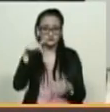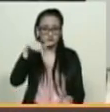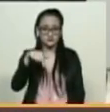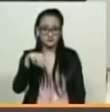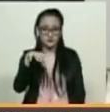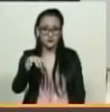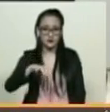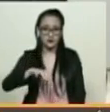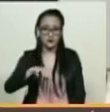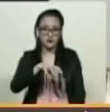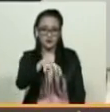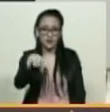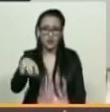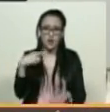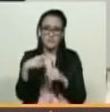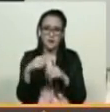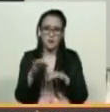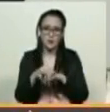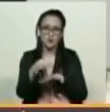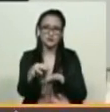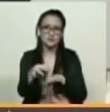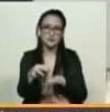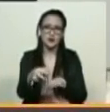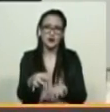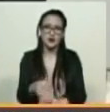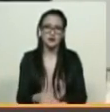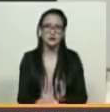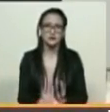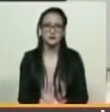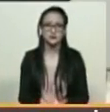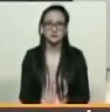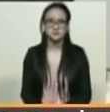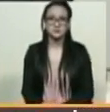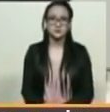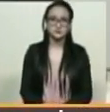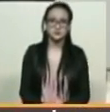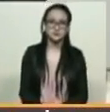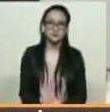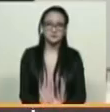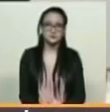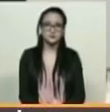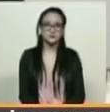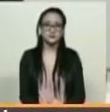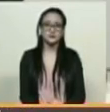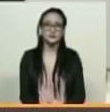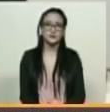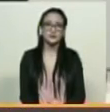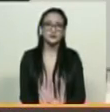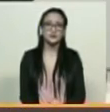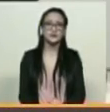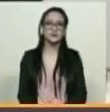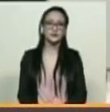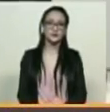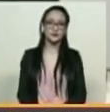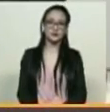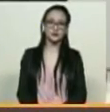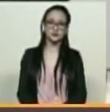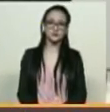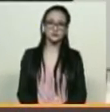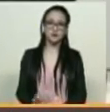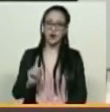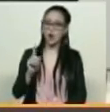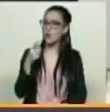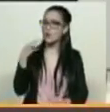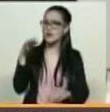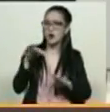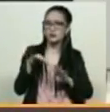estadales y candidatos a concejales en los consejos municipales. La única opción que